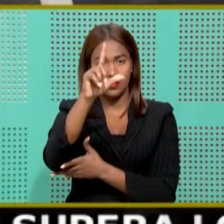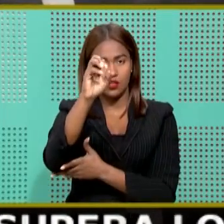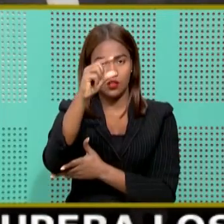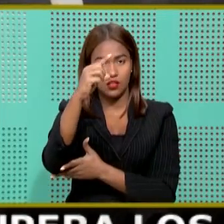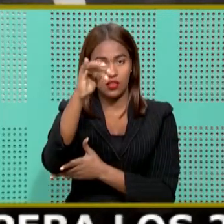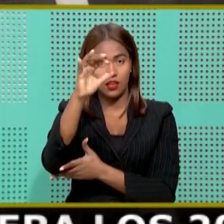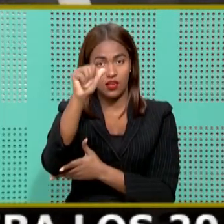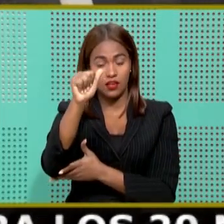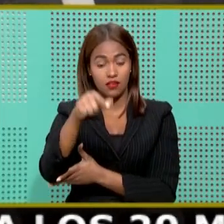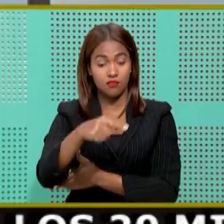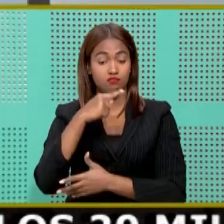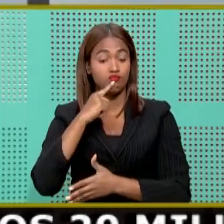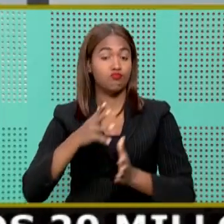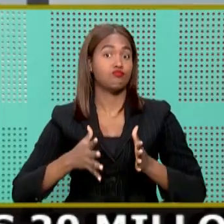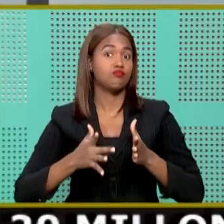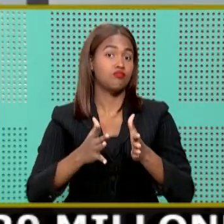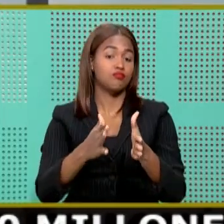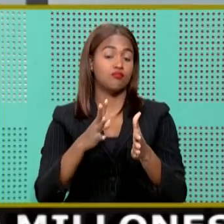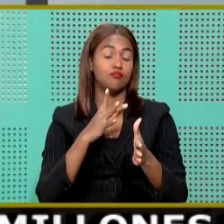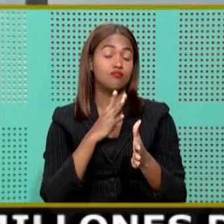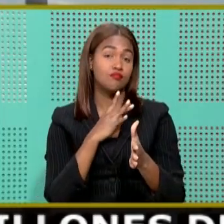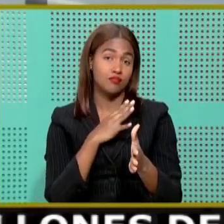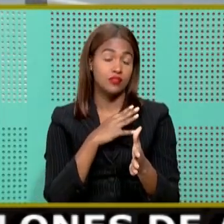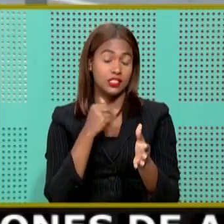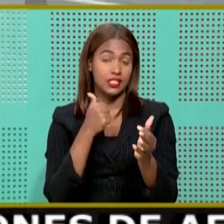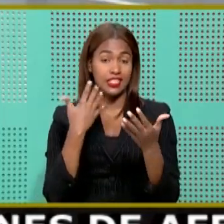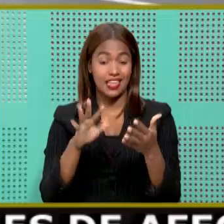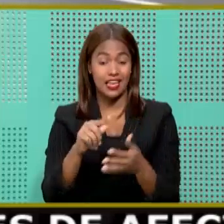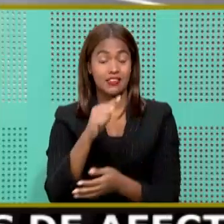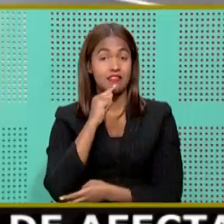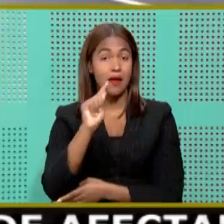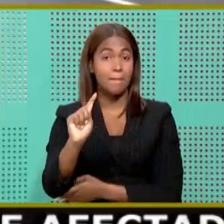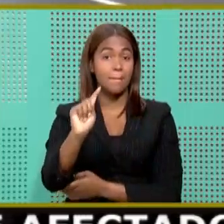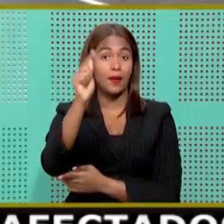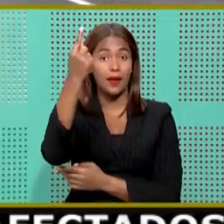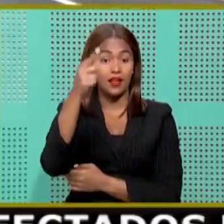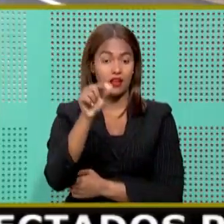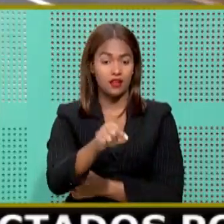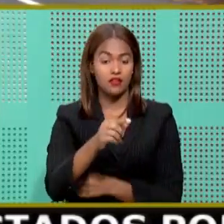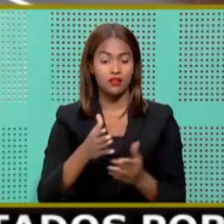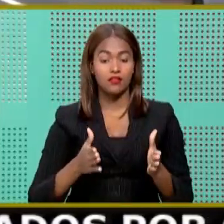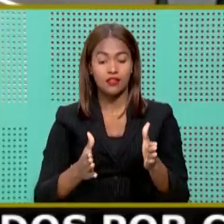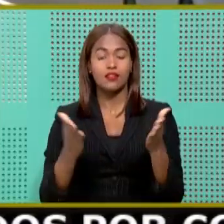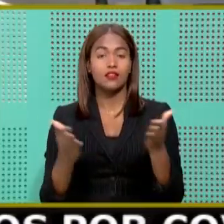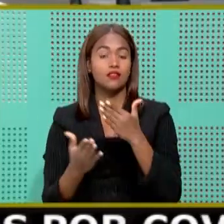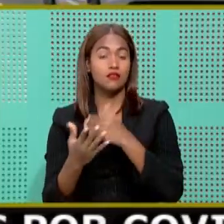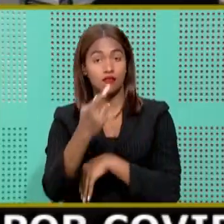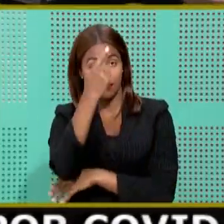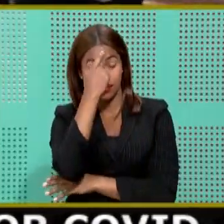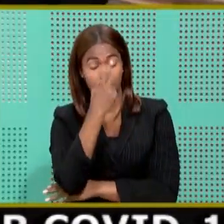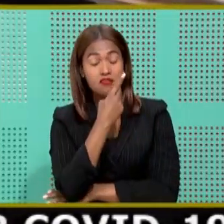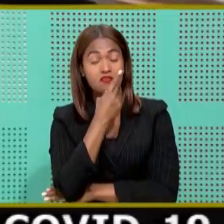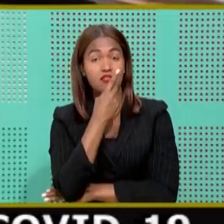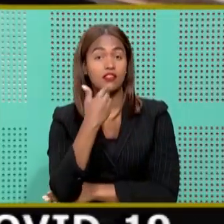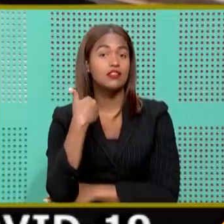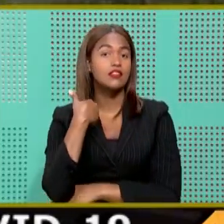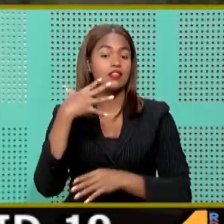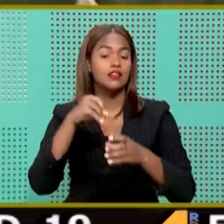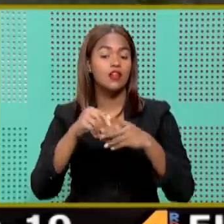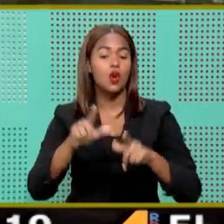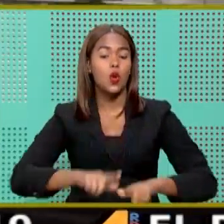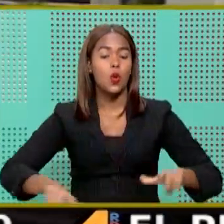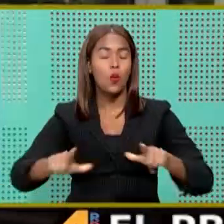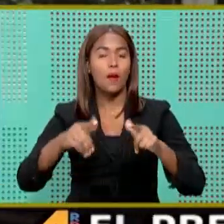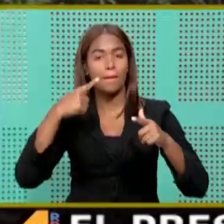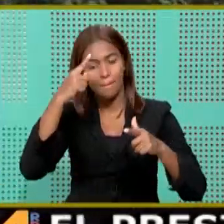vía única, ya que es la primera de la República Dominicana con un espacio para